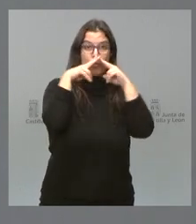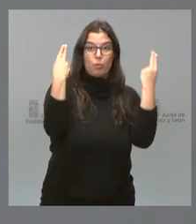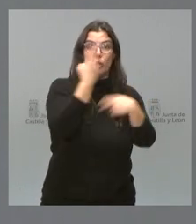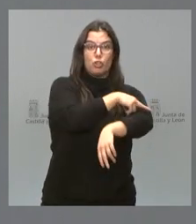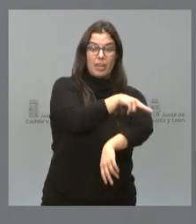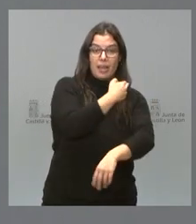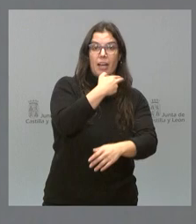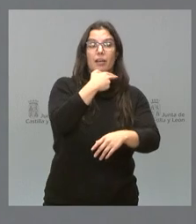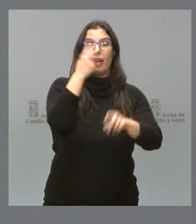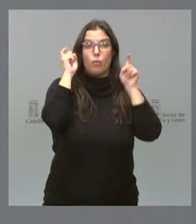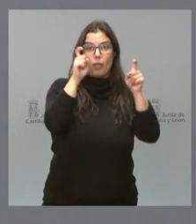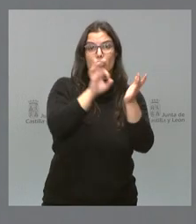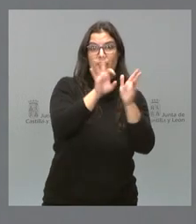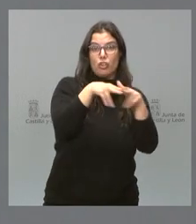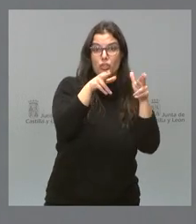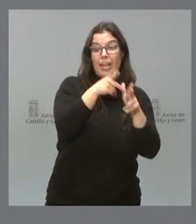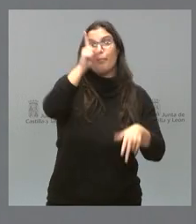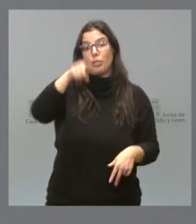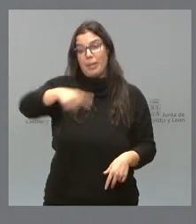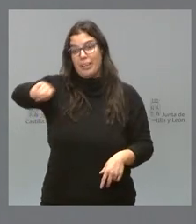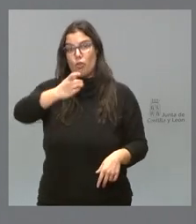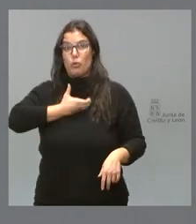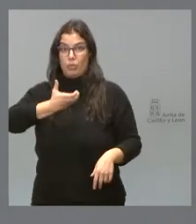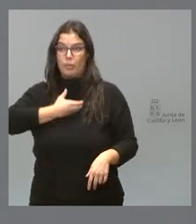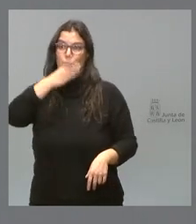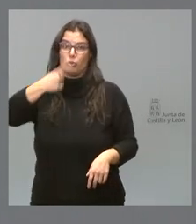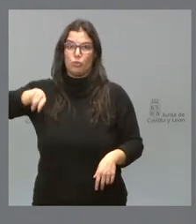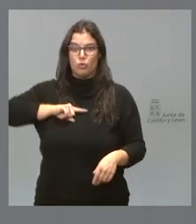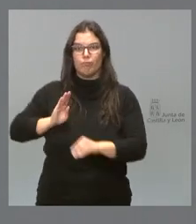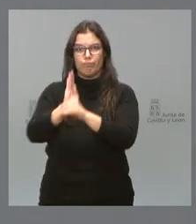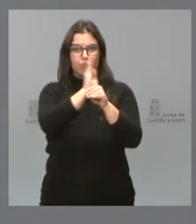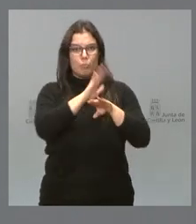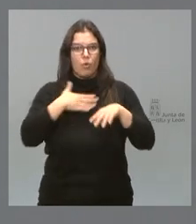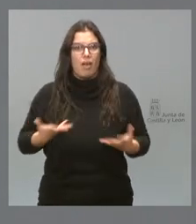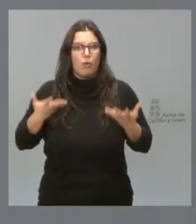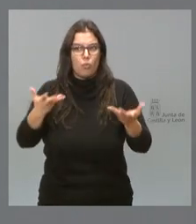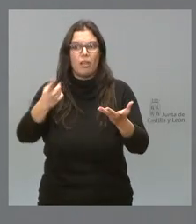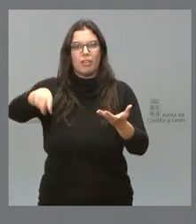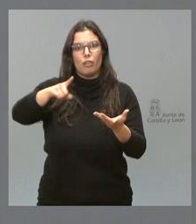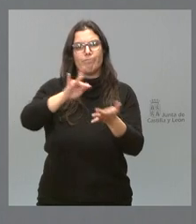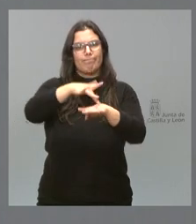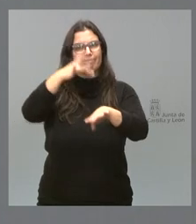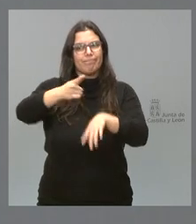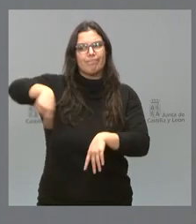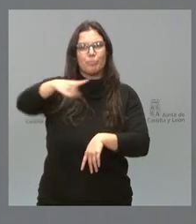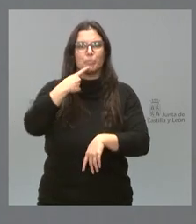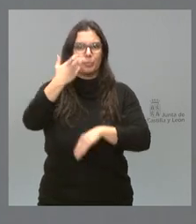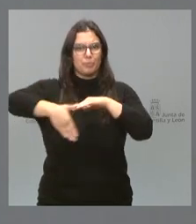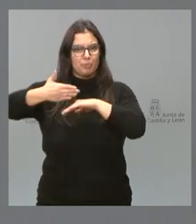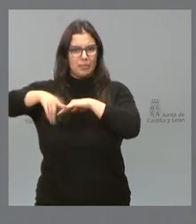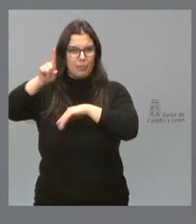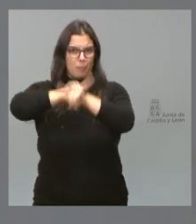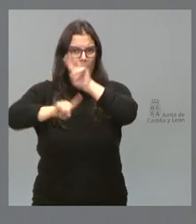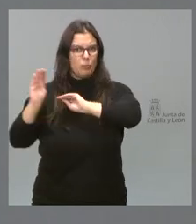también de redes sociales y también sobre los ayuntamientos Y esta es la idea también de poderles ayudar y ser sensibles a sus dificultades y a sus